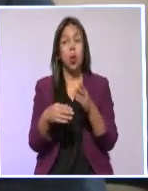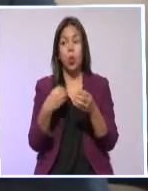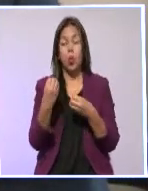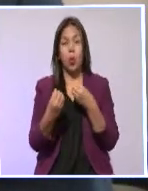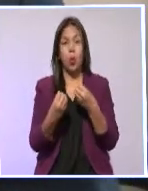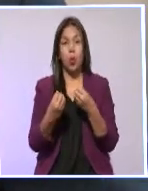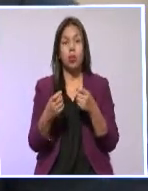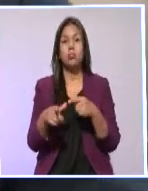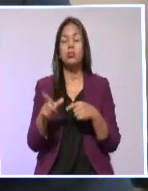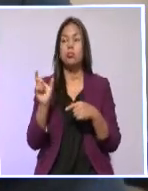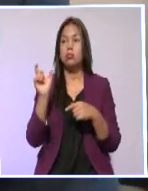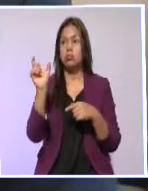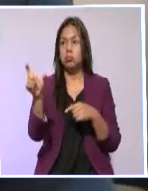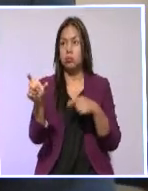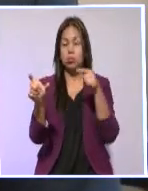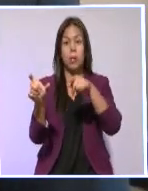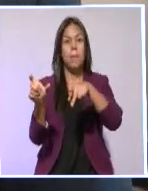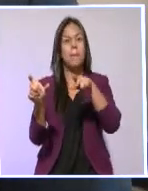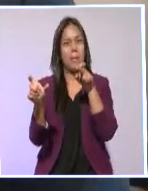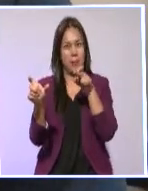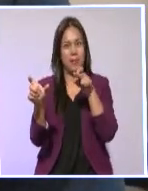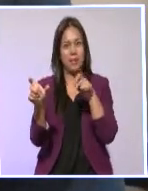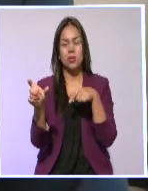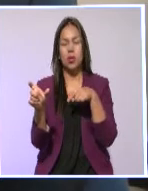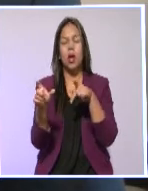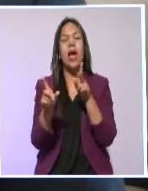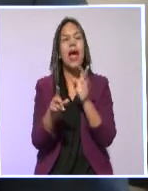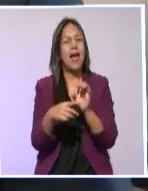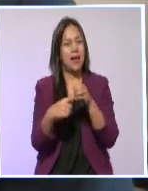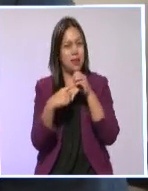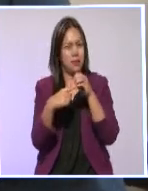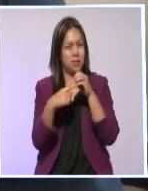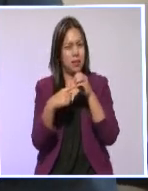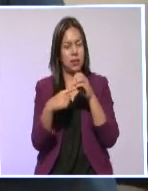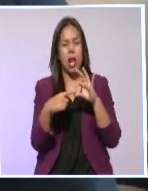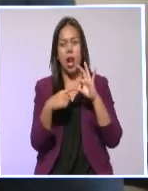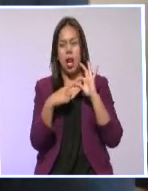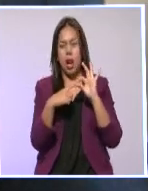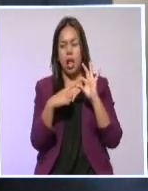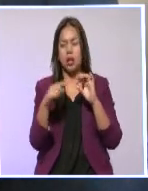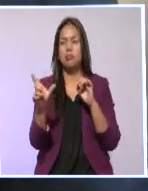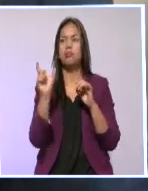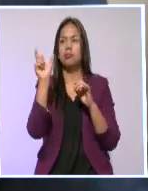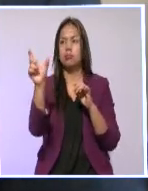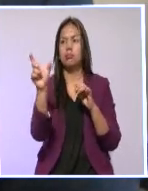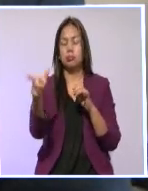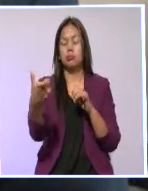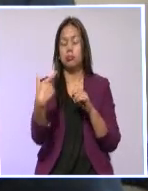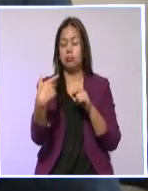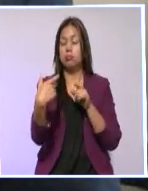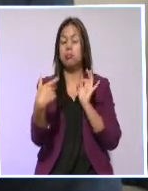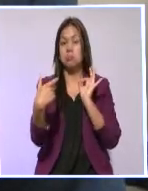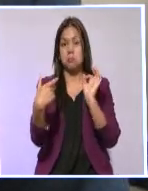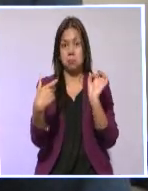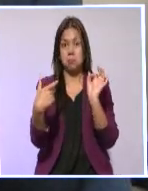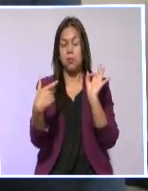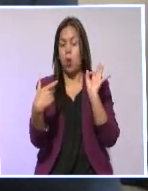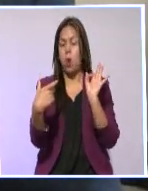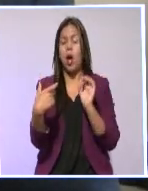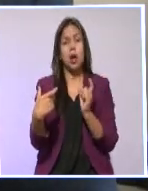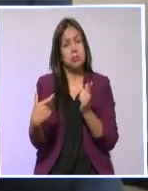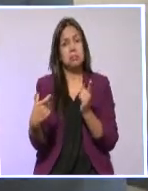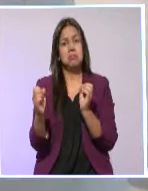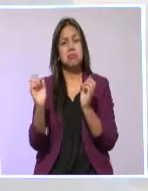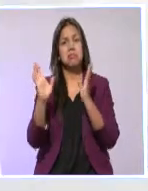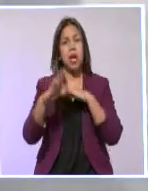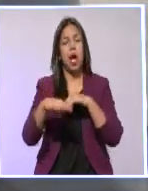de la cuantía doméstica, que es un permiso que se le da para que compren combustible. Y en este caso, ese combustible, por ser del segmento automotriz, es un combustible subsidiado al